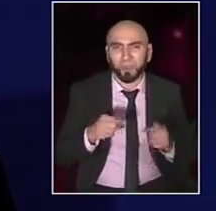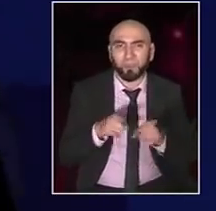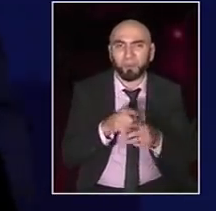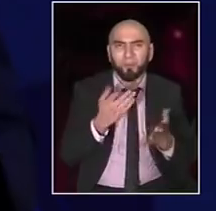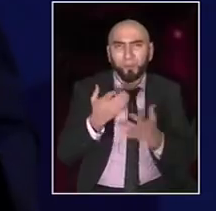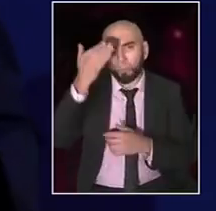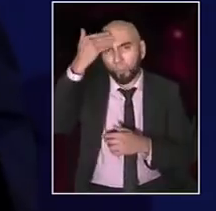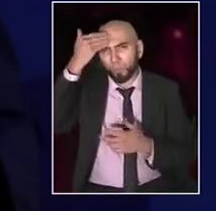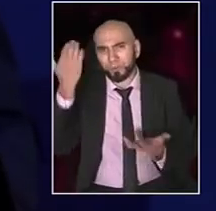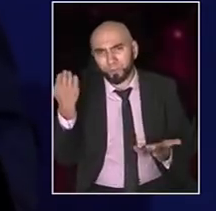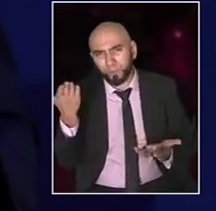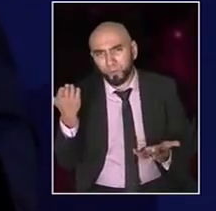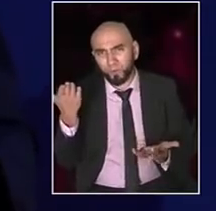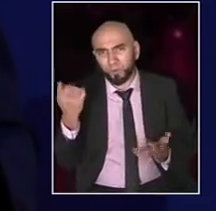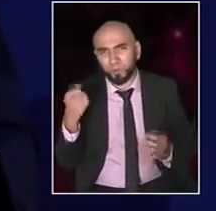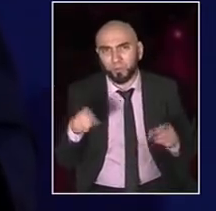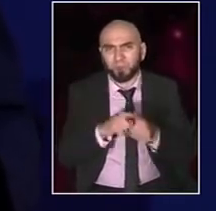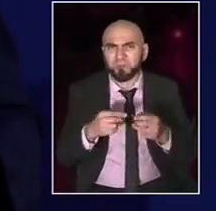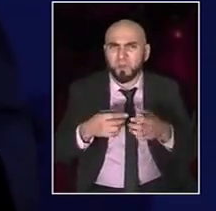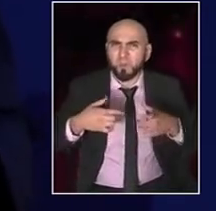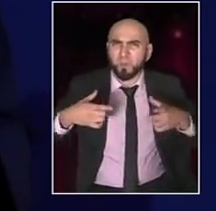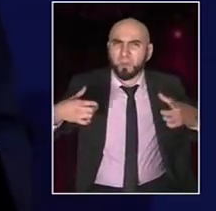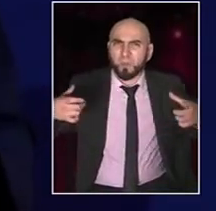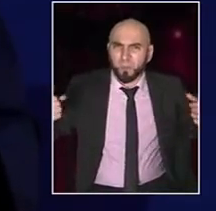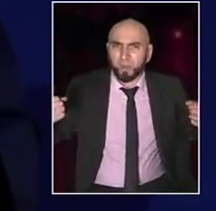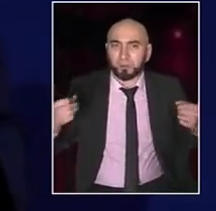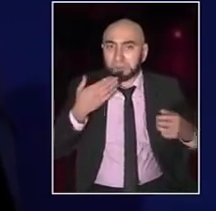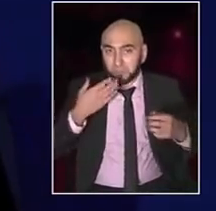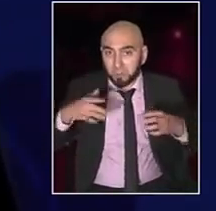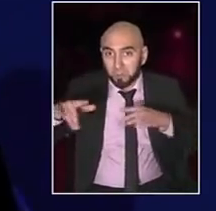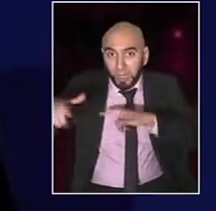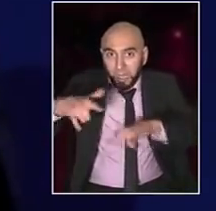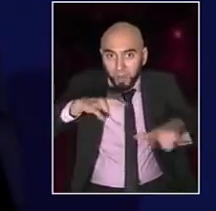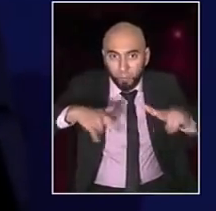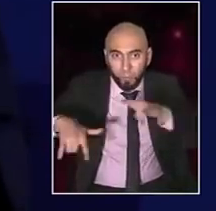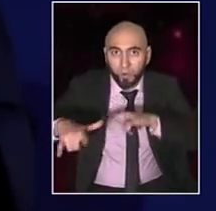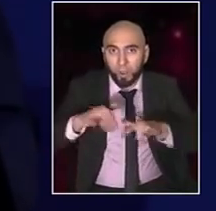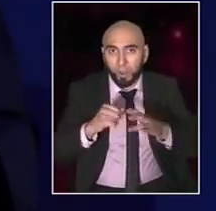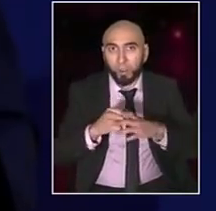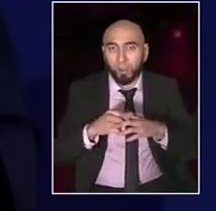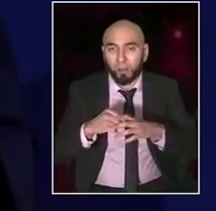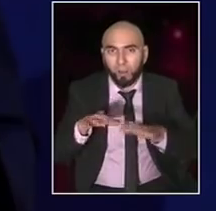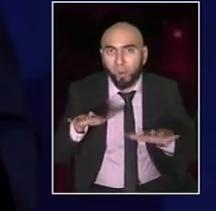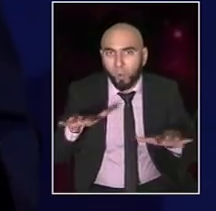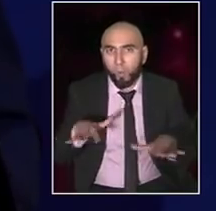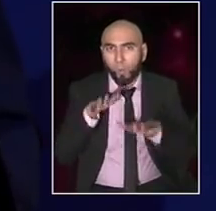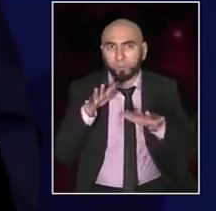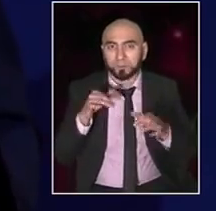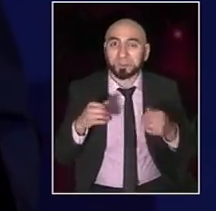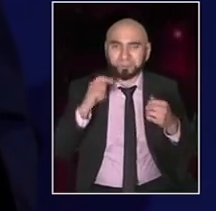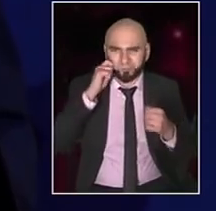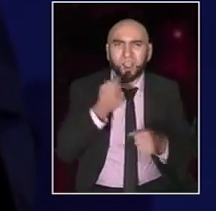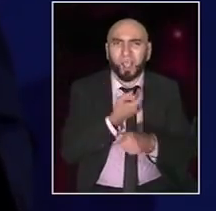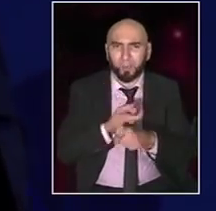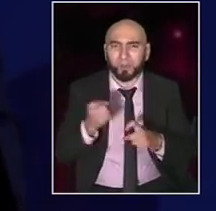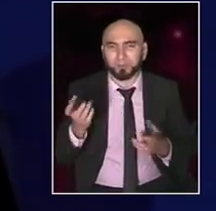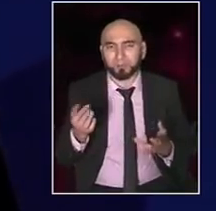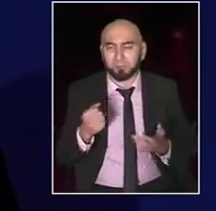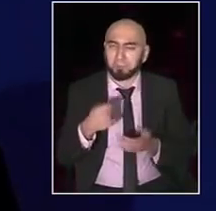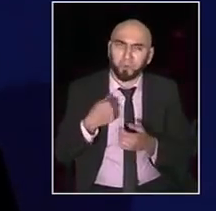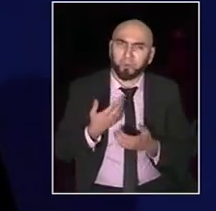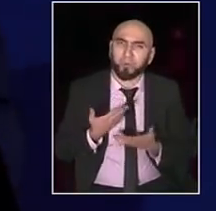amplifican esta incertidumbre, que la manipulan, que la usan, y son una amenaza. Y yo les quiero dar un